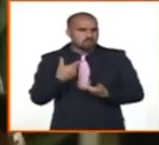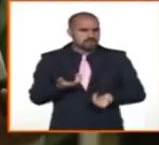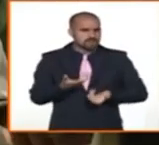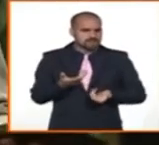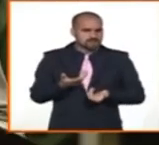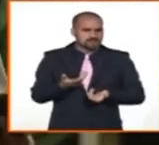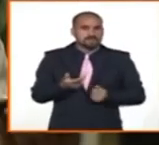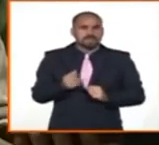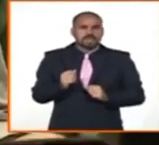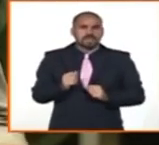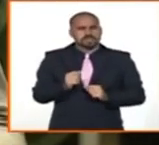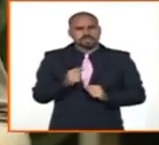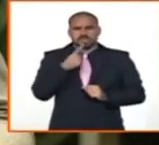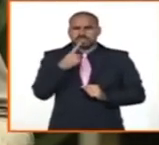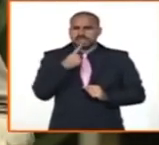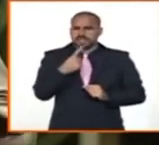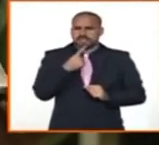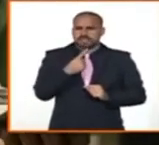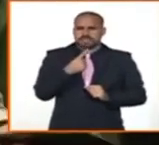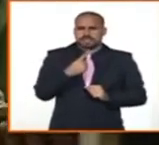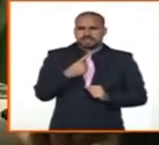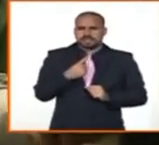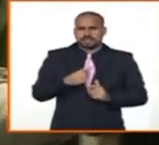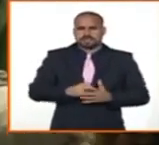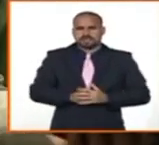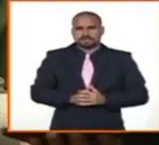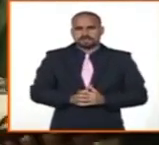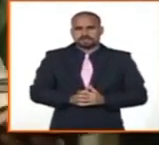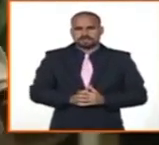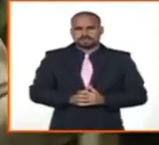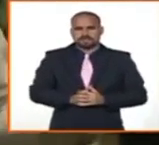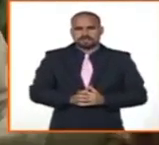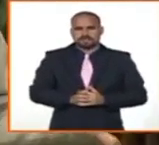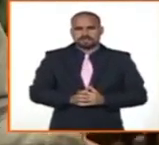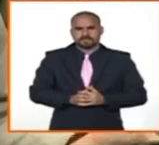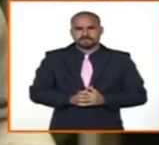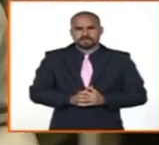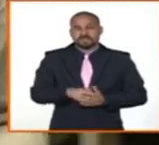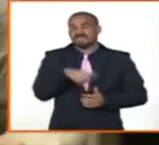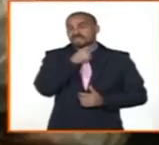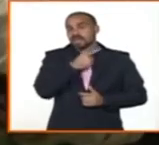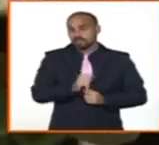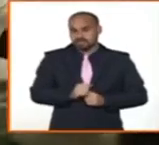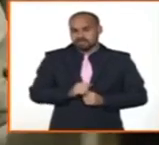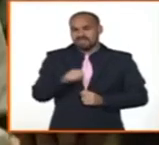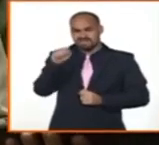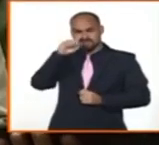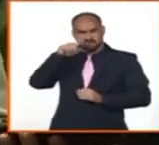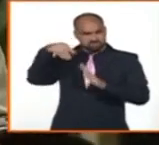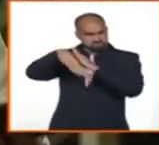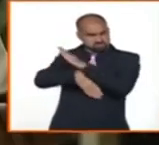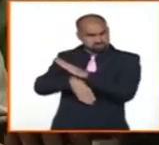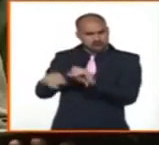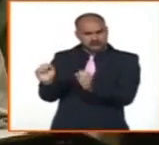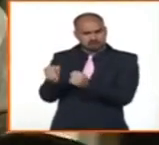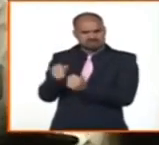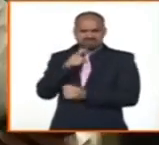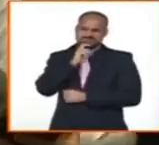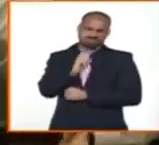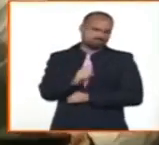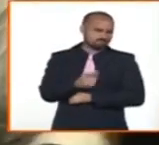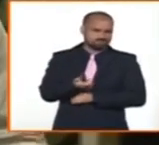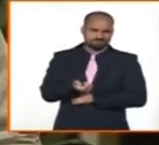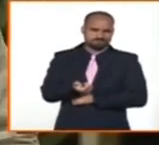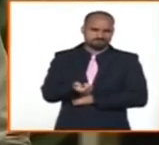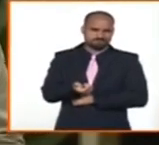da vueltas y que algo de cierto tiene, que dice que es más fácil imaginar el fin del mundo que el fin del capitalismo. Entonces hay una crisis de alternativa muy fuerte. Ahí